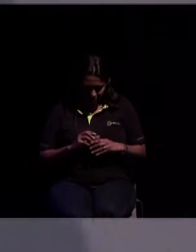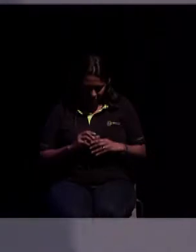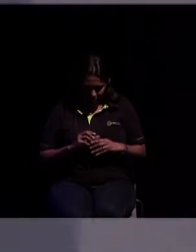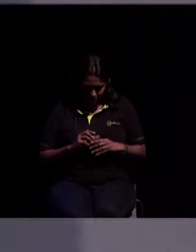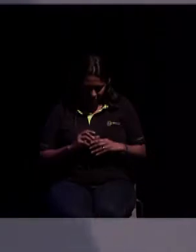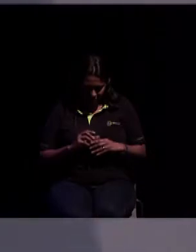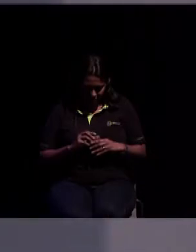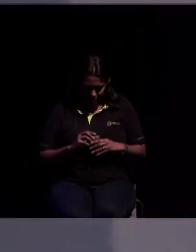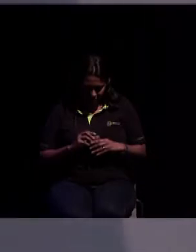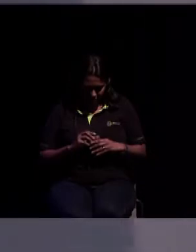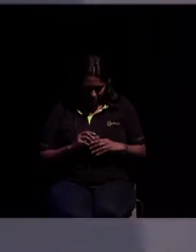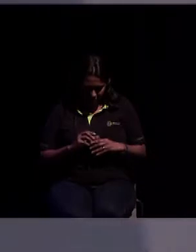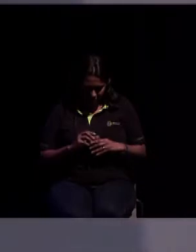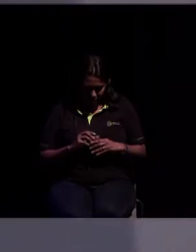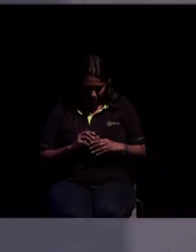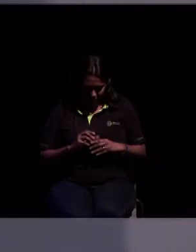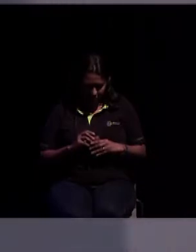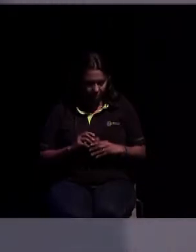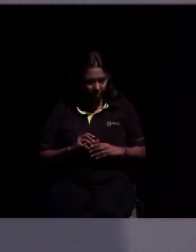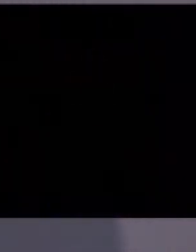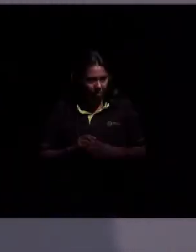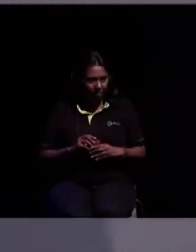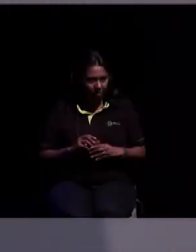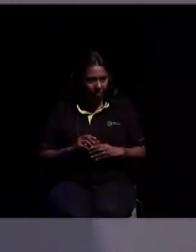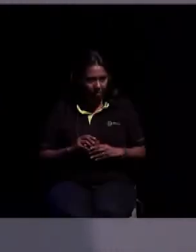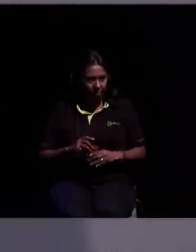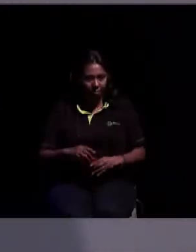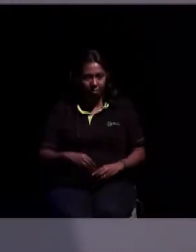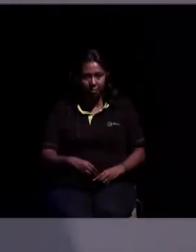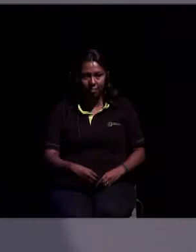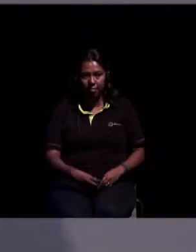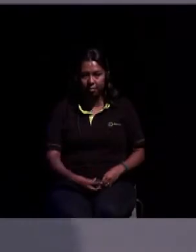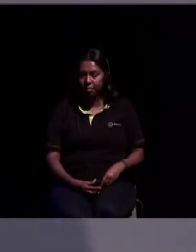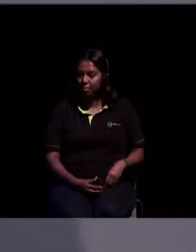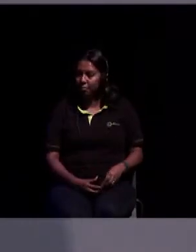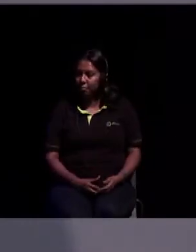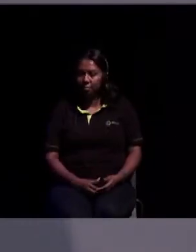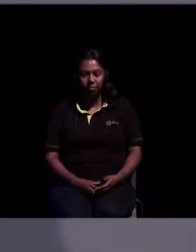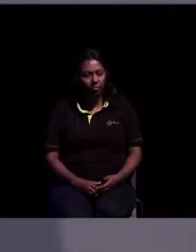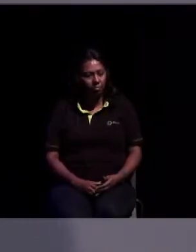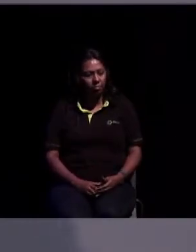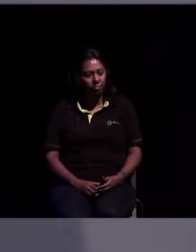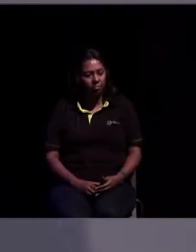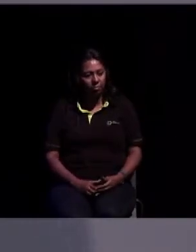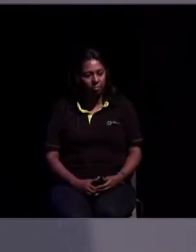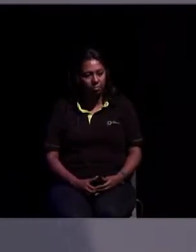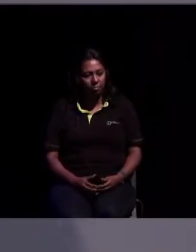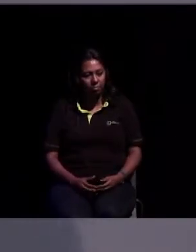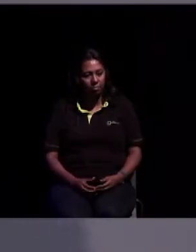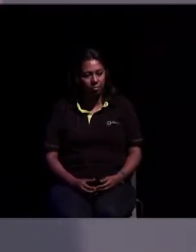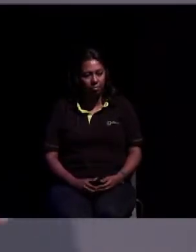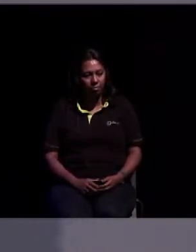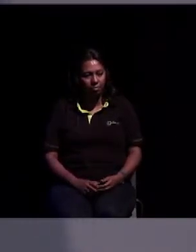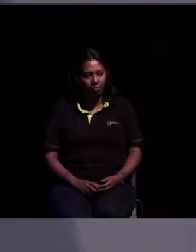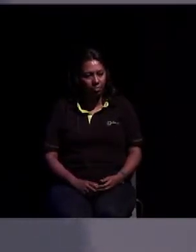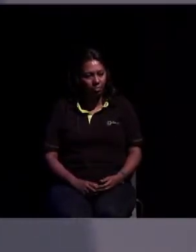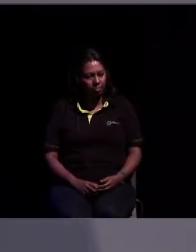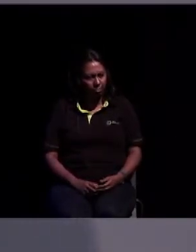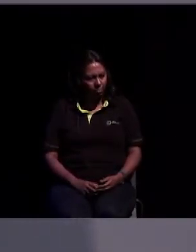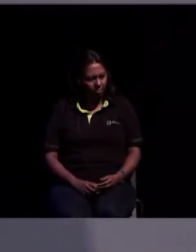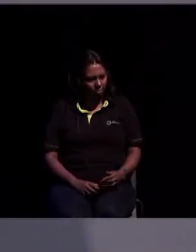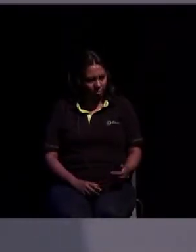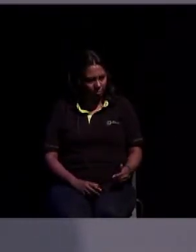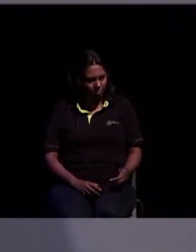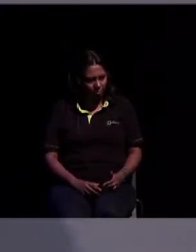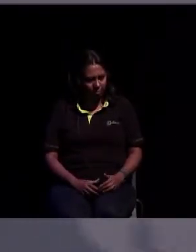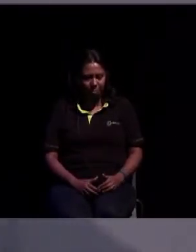ahorramos un poco de tiempo y yo voy directamente a darles la palabra a ellos. Primero vamos a tener